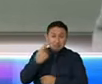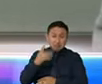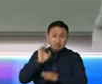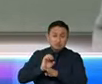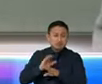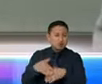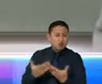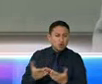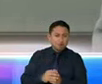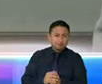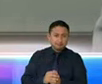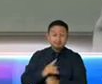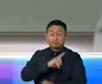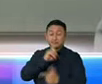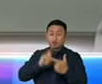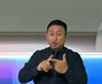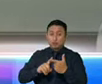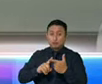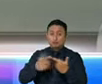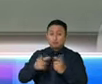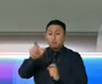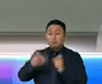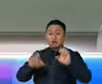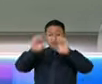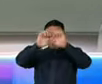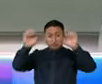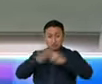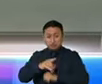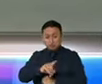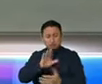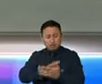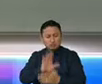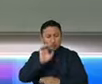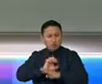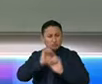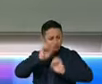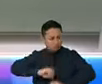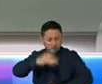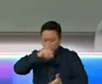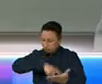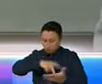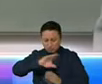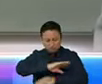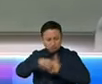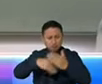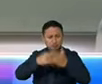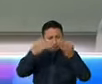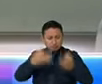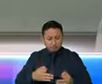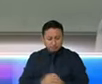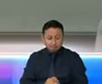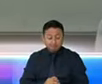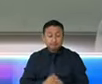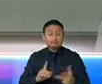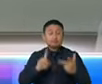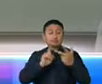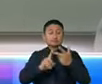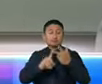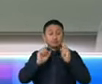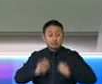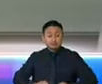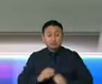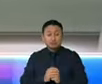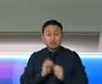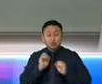segunda, brindar tranquilidad a los mercados en términos de que el Ecuador cumplirá sus obligaciones. Y la tercera, ojalá, mejorar las condiciones del Ecuador